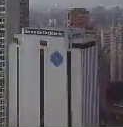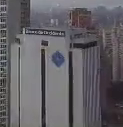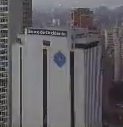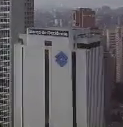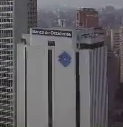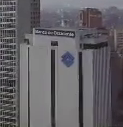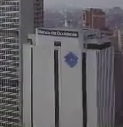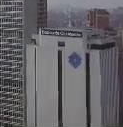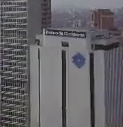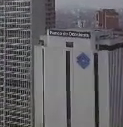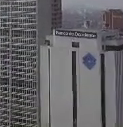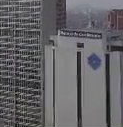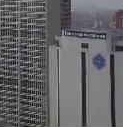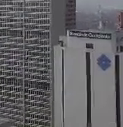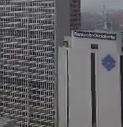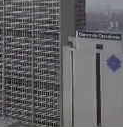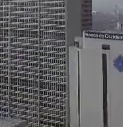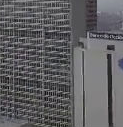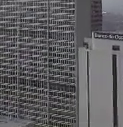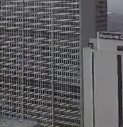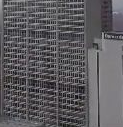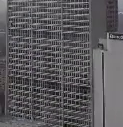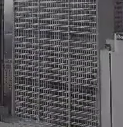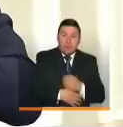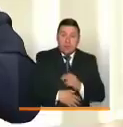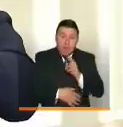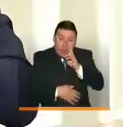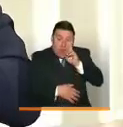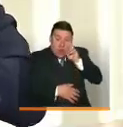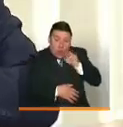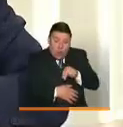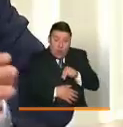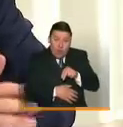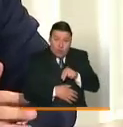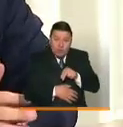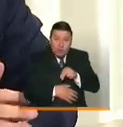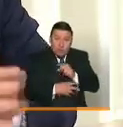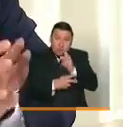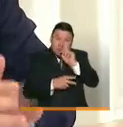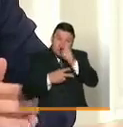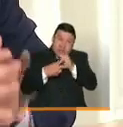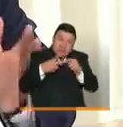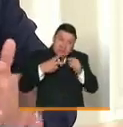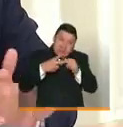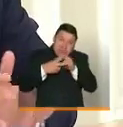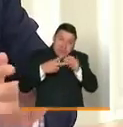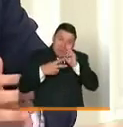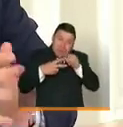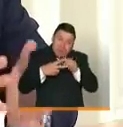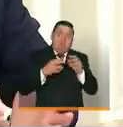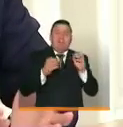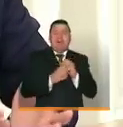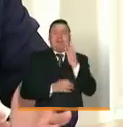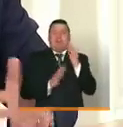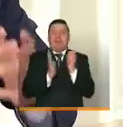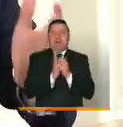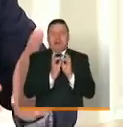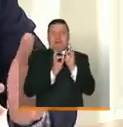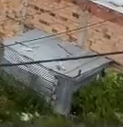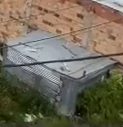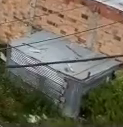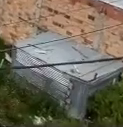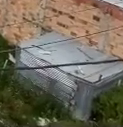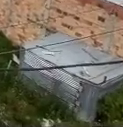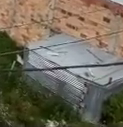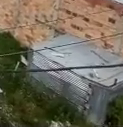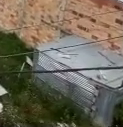lo que el DNP anunció una nueva noticia. Después de la segunda semana de junio arrancaremos con un tercer giro. Juntando, si sumamos